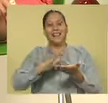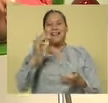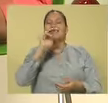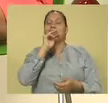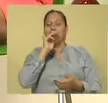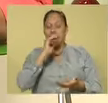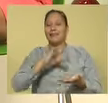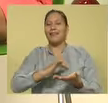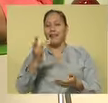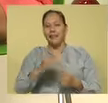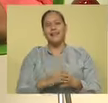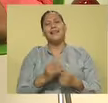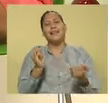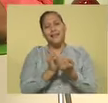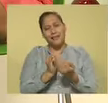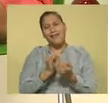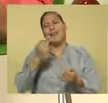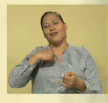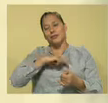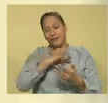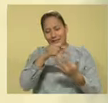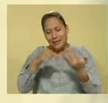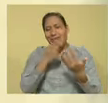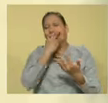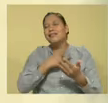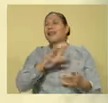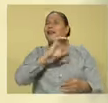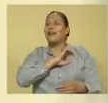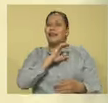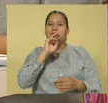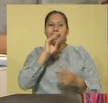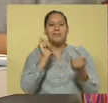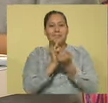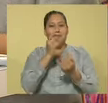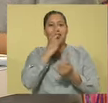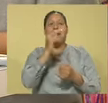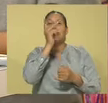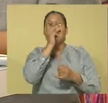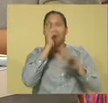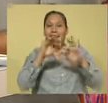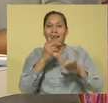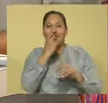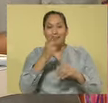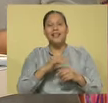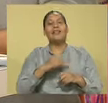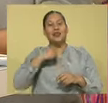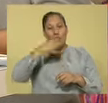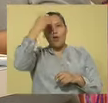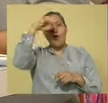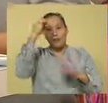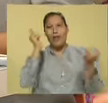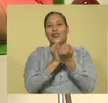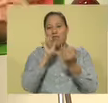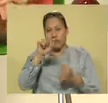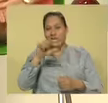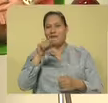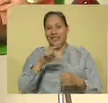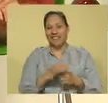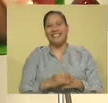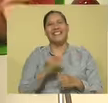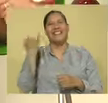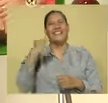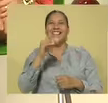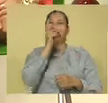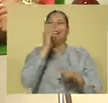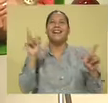mamá. Ay, también nos gusta recibir esos comentarios Y- lindos. a la mamá. Y también emotivos. escribió mi papá y dice, opino lo mismo. Oye, qué buena